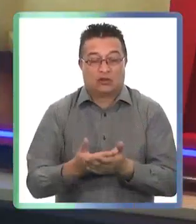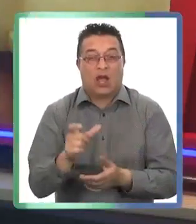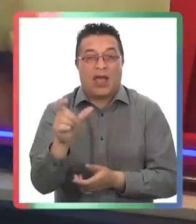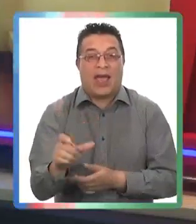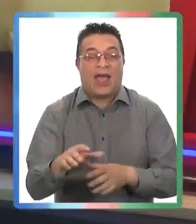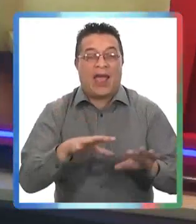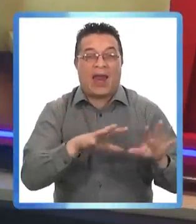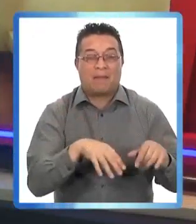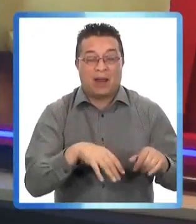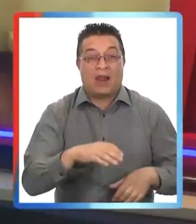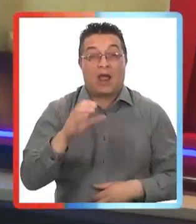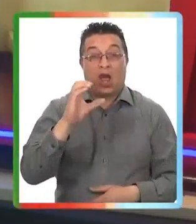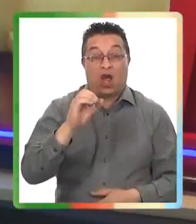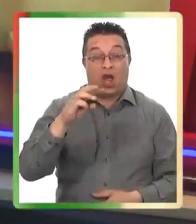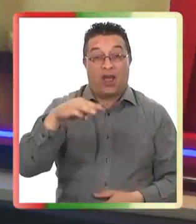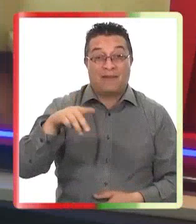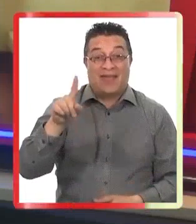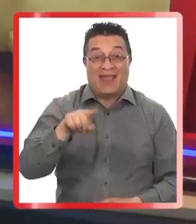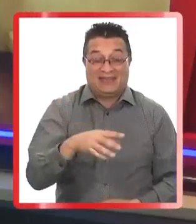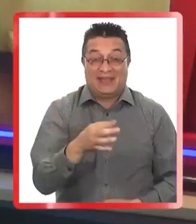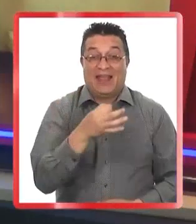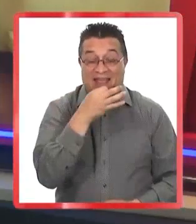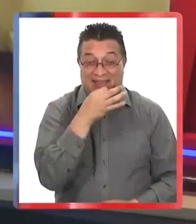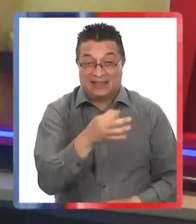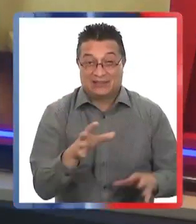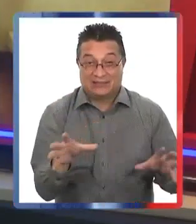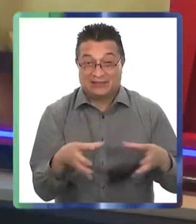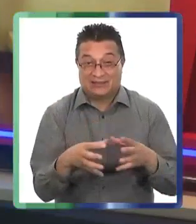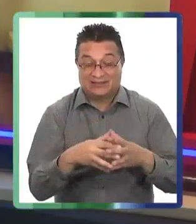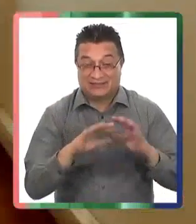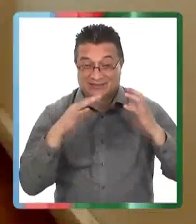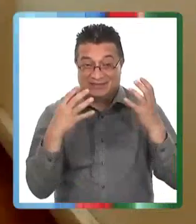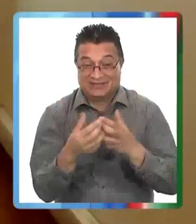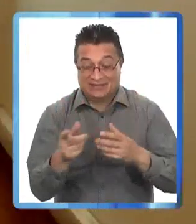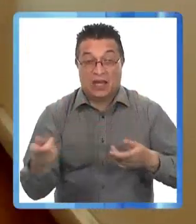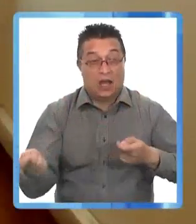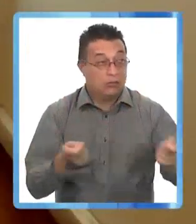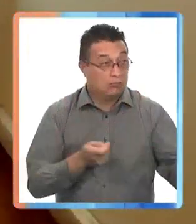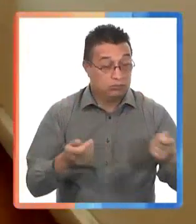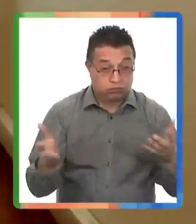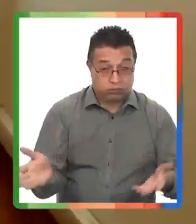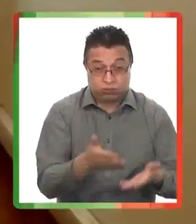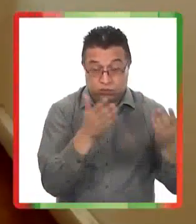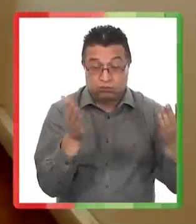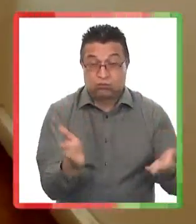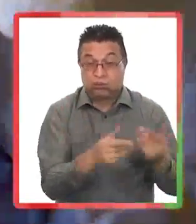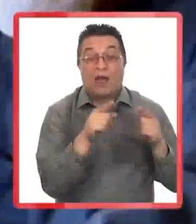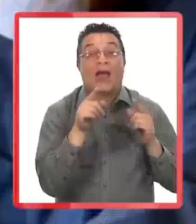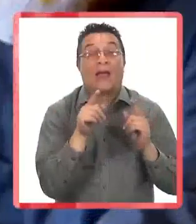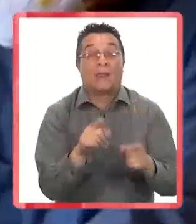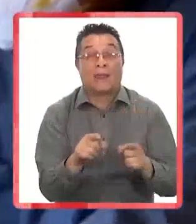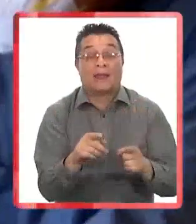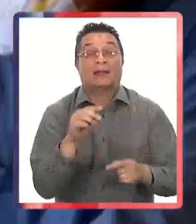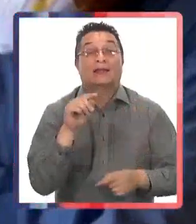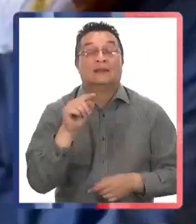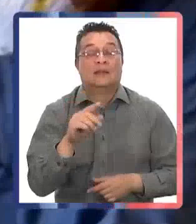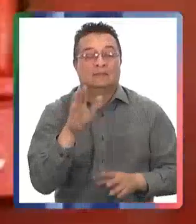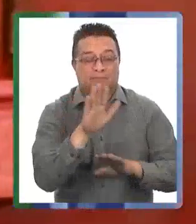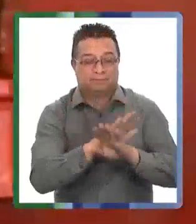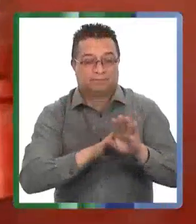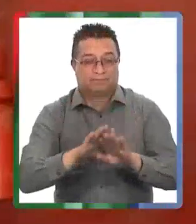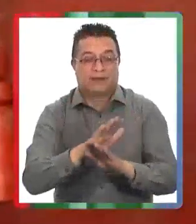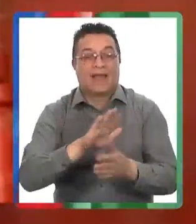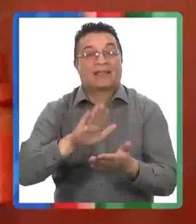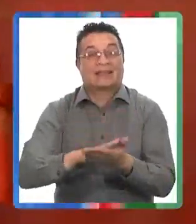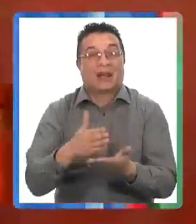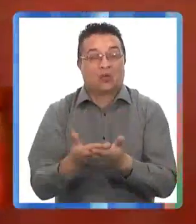sanidad animal. La Organización Mundial de Sanidad Animal, que regula estos intercambios. Por lo tanto, lo que se busca es proteger la